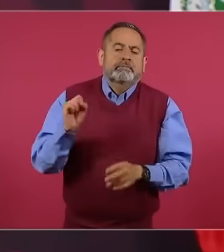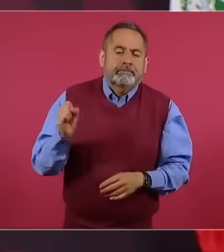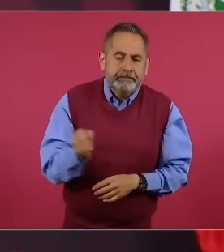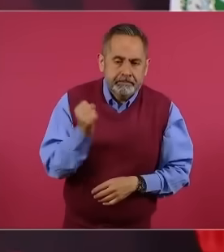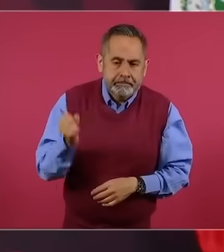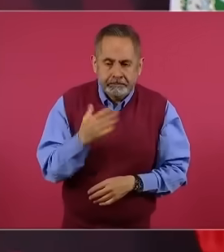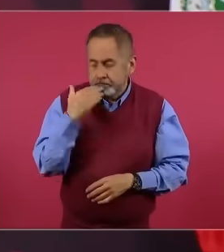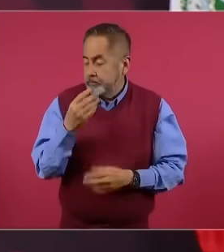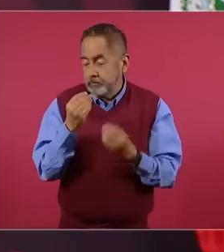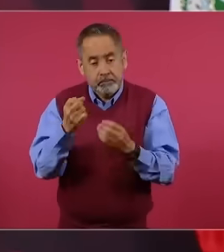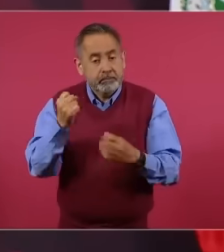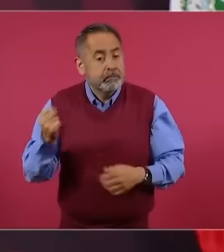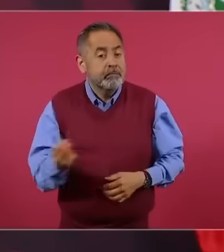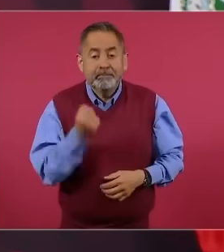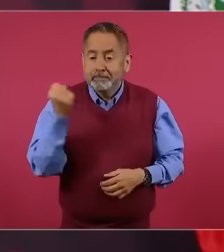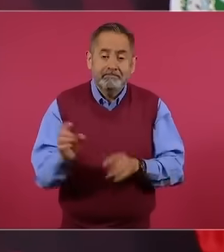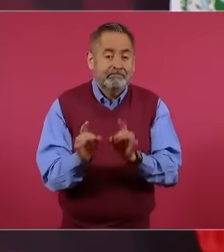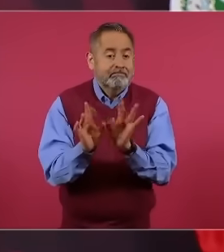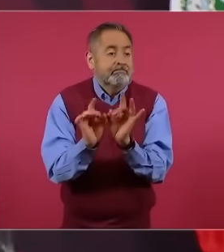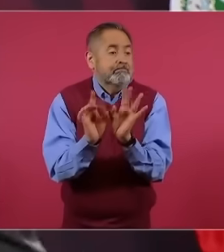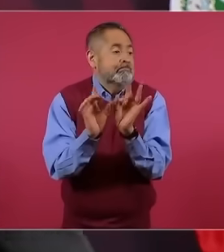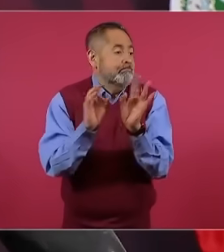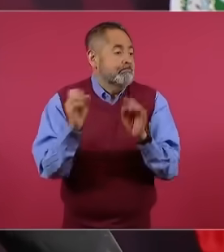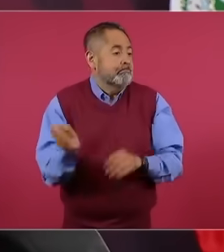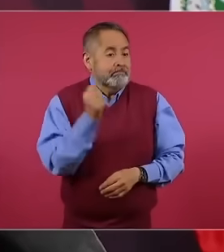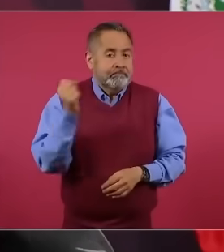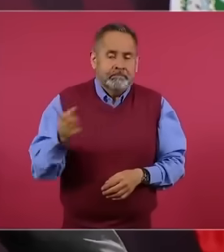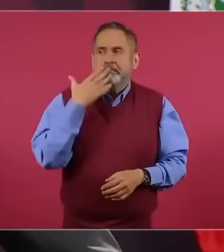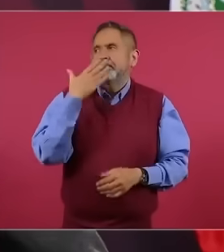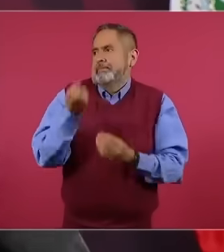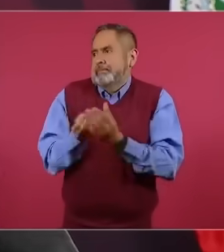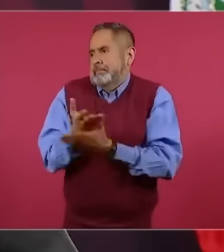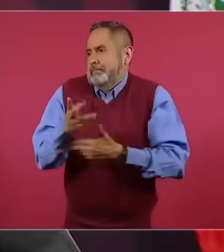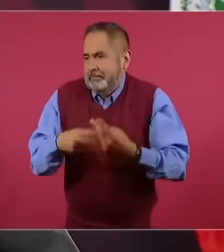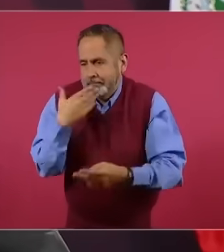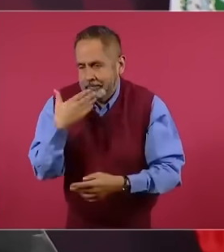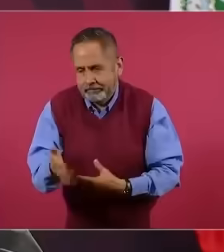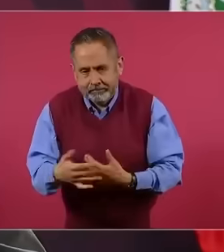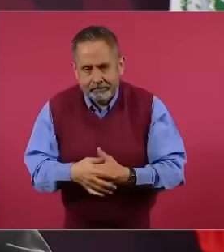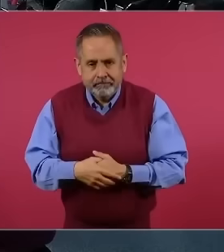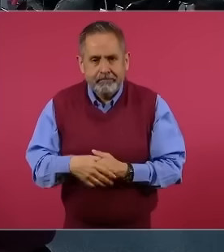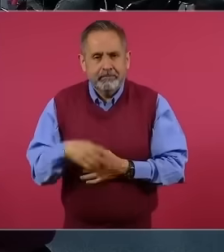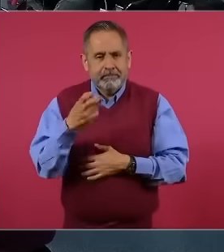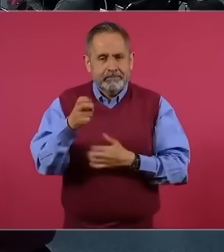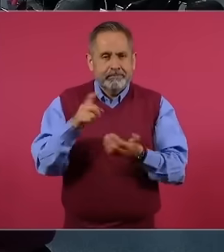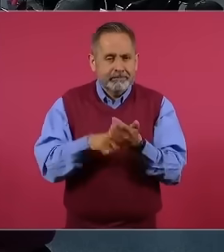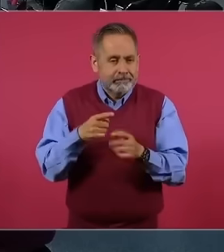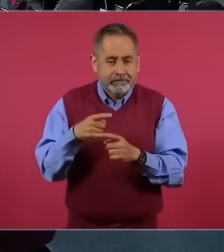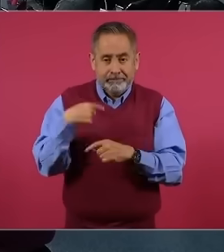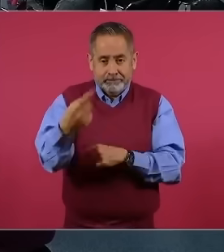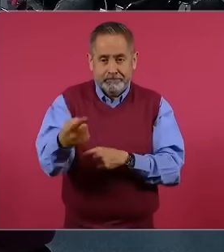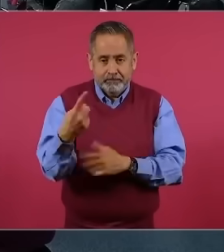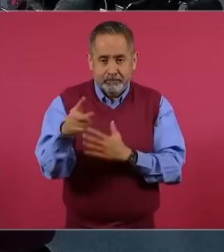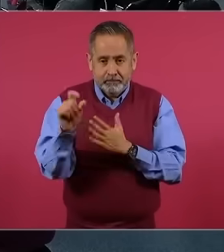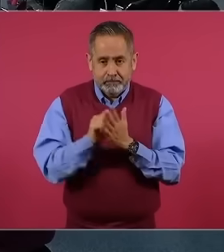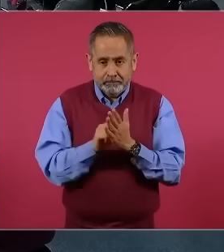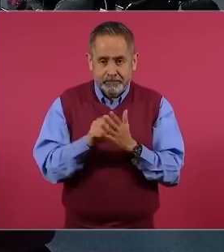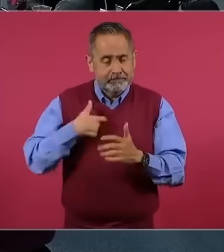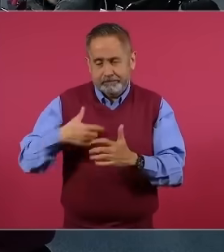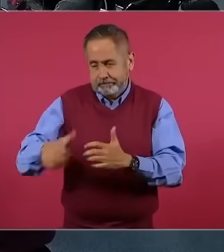con mucha suerte. Por eso cuando ya dentro de un mes que yo termine,